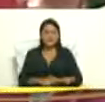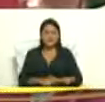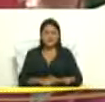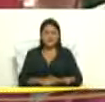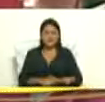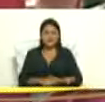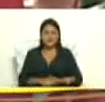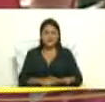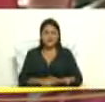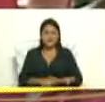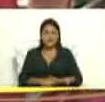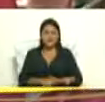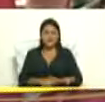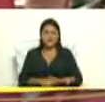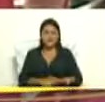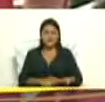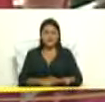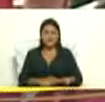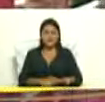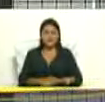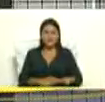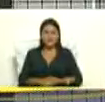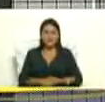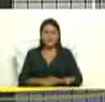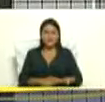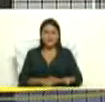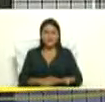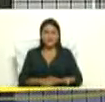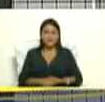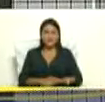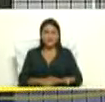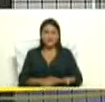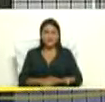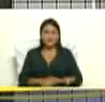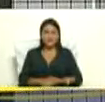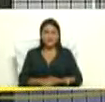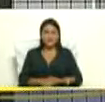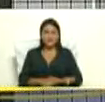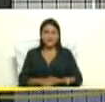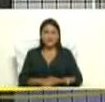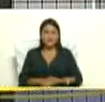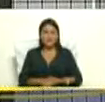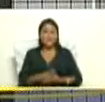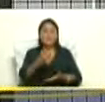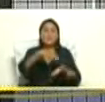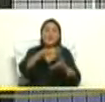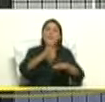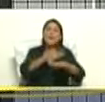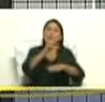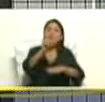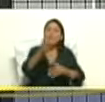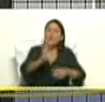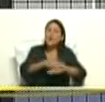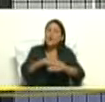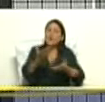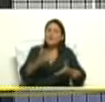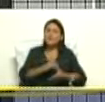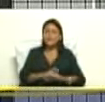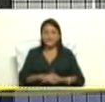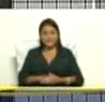generación joven intermedia Víctor Clara usted por no se ponen de pie Víctor